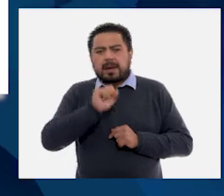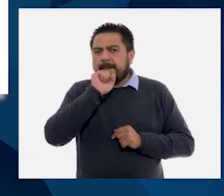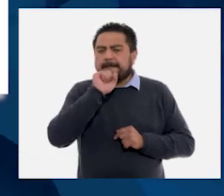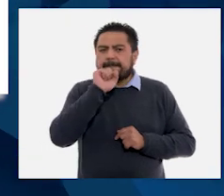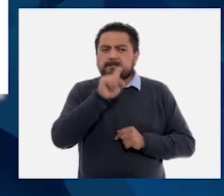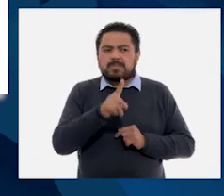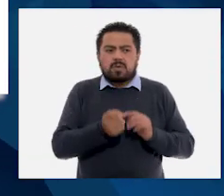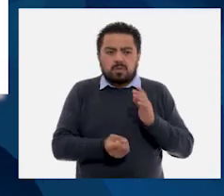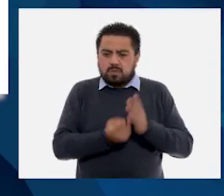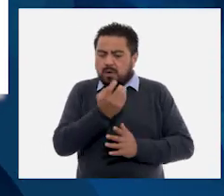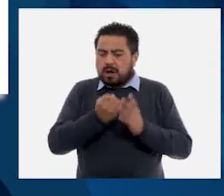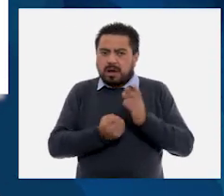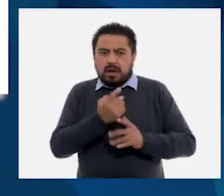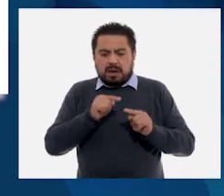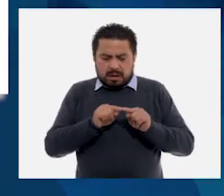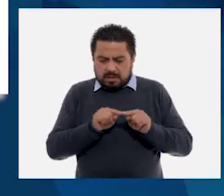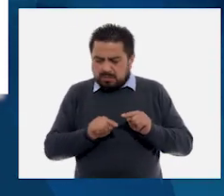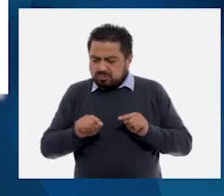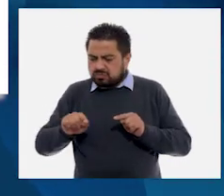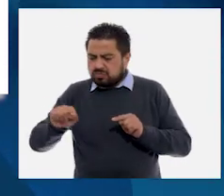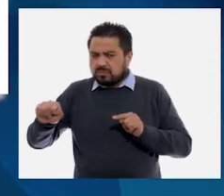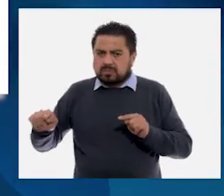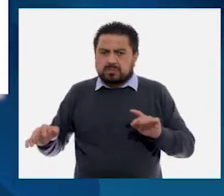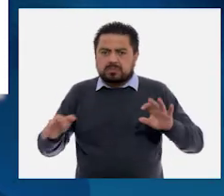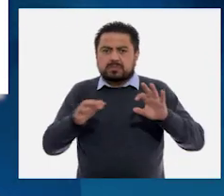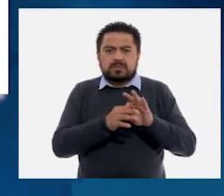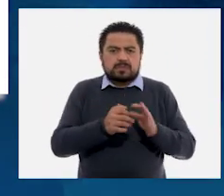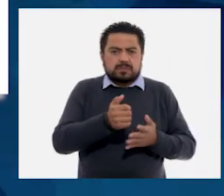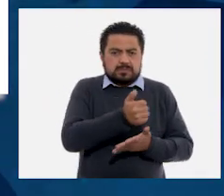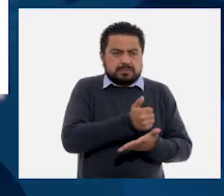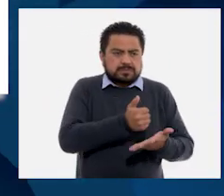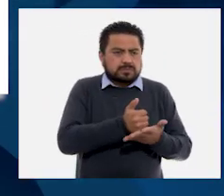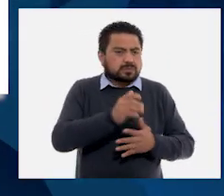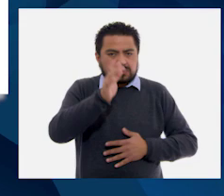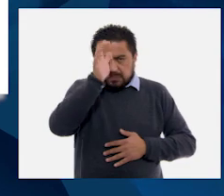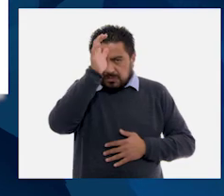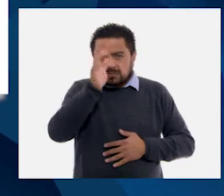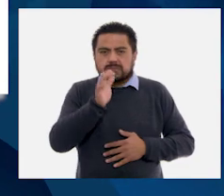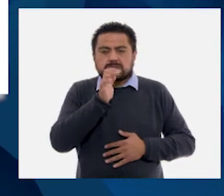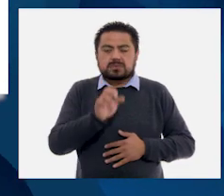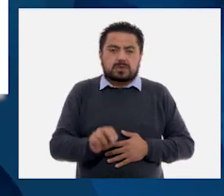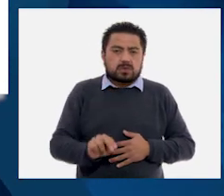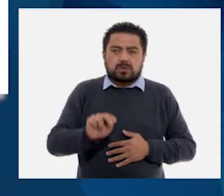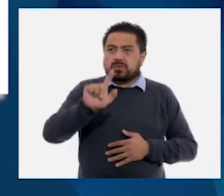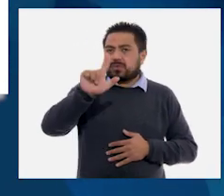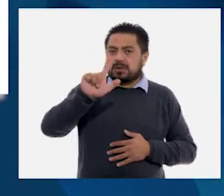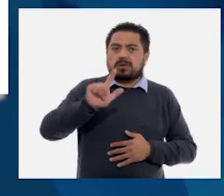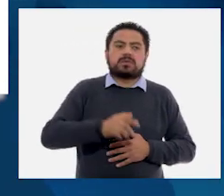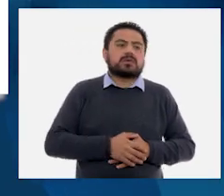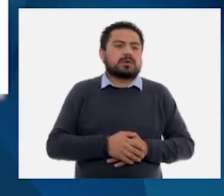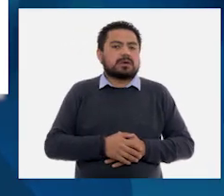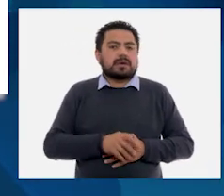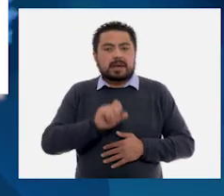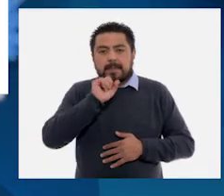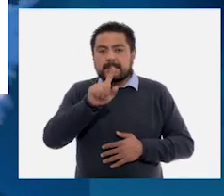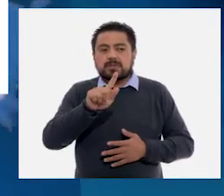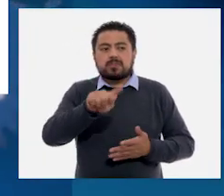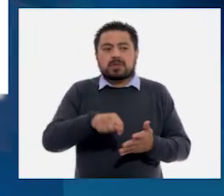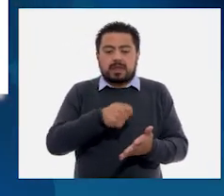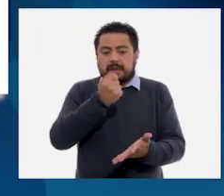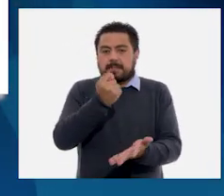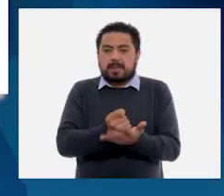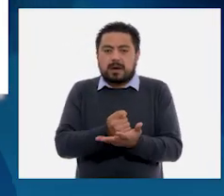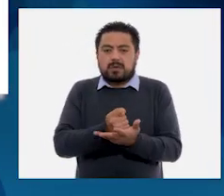tramos nuevos, como los que conectaron las ciudades de Coahuila, de Nuevo León y de